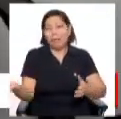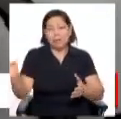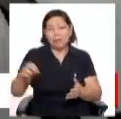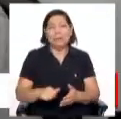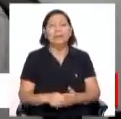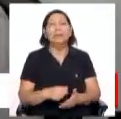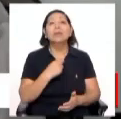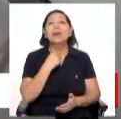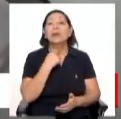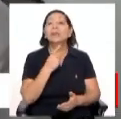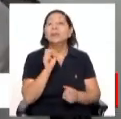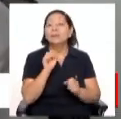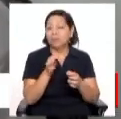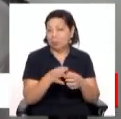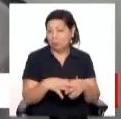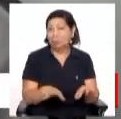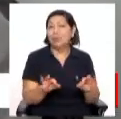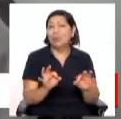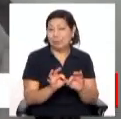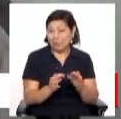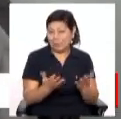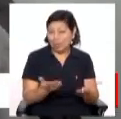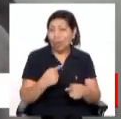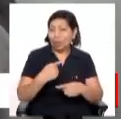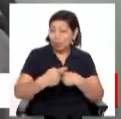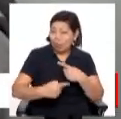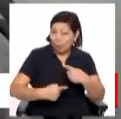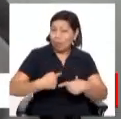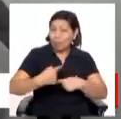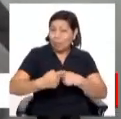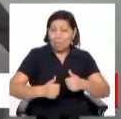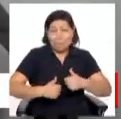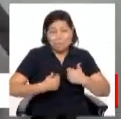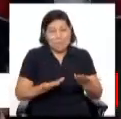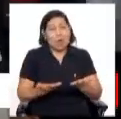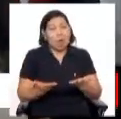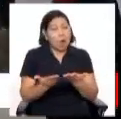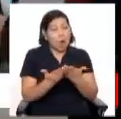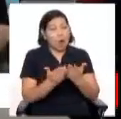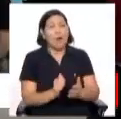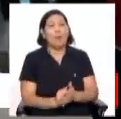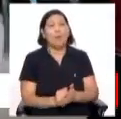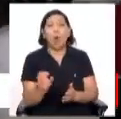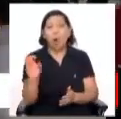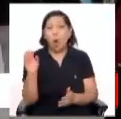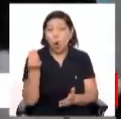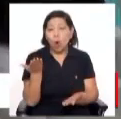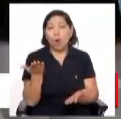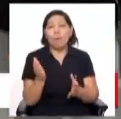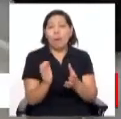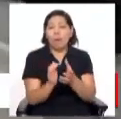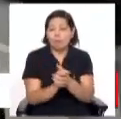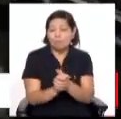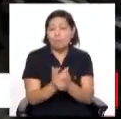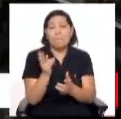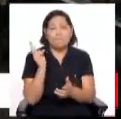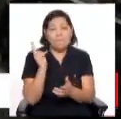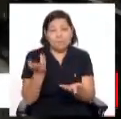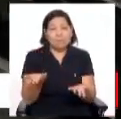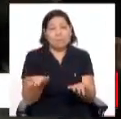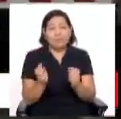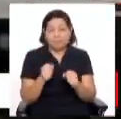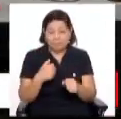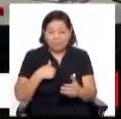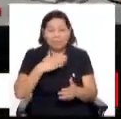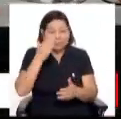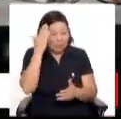La voz de los escolares sí es importante, ya que nosotros día a día estamos conviviendo con el colegio, con los jóvenes, con los compañeros, con los profesores, y